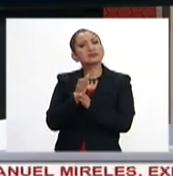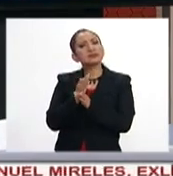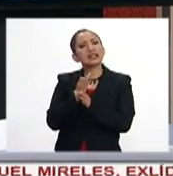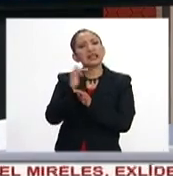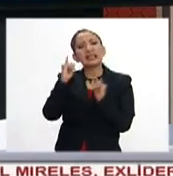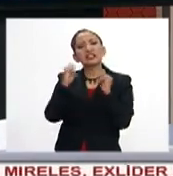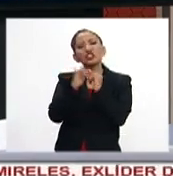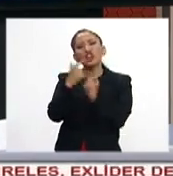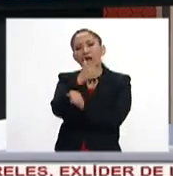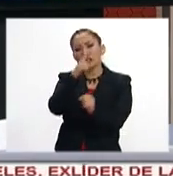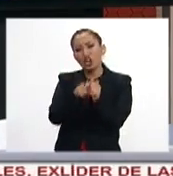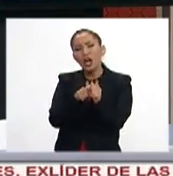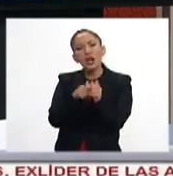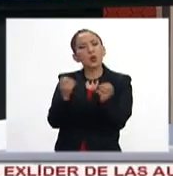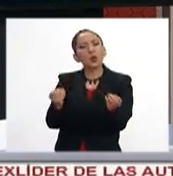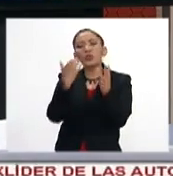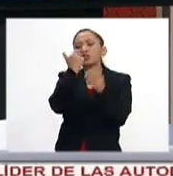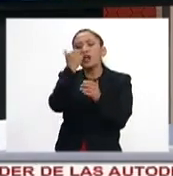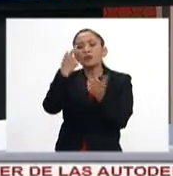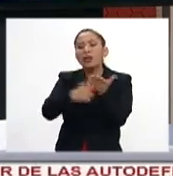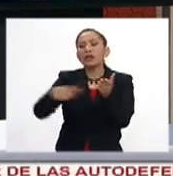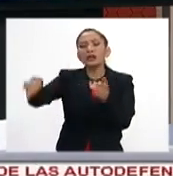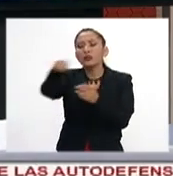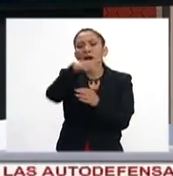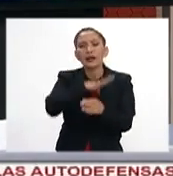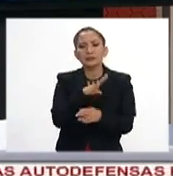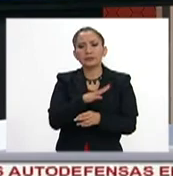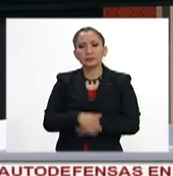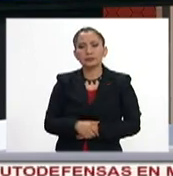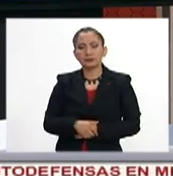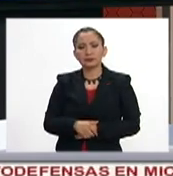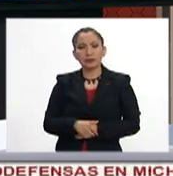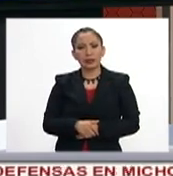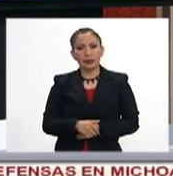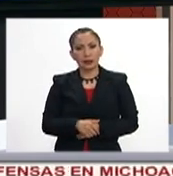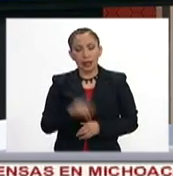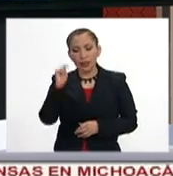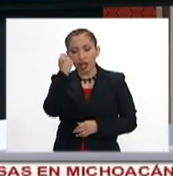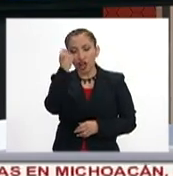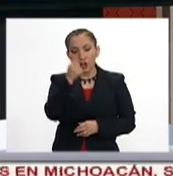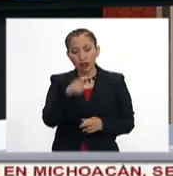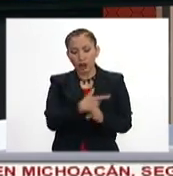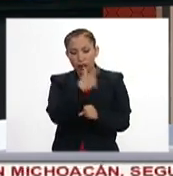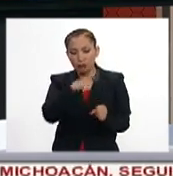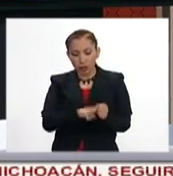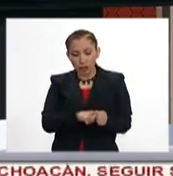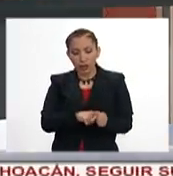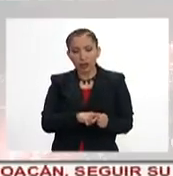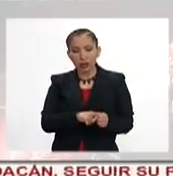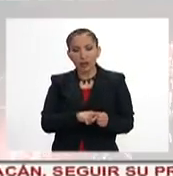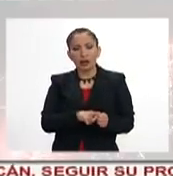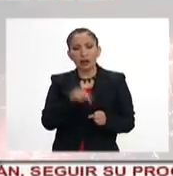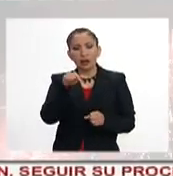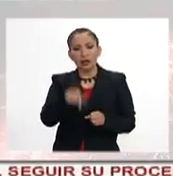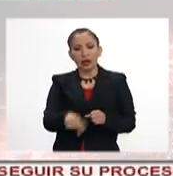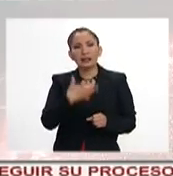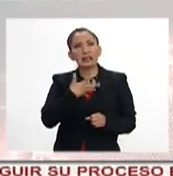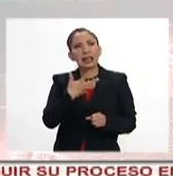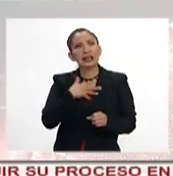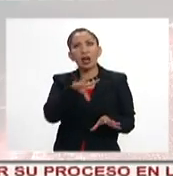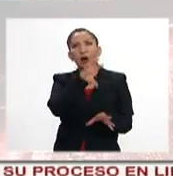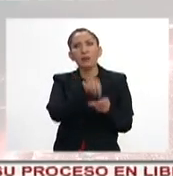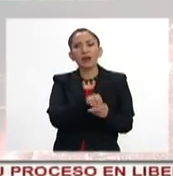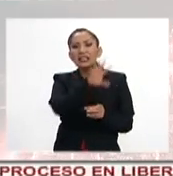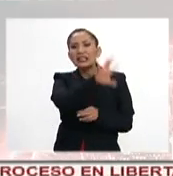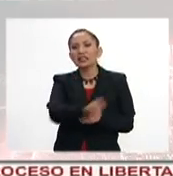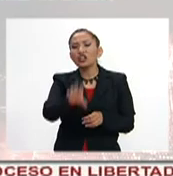Instituto Nacional, ¿cuántos alumnos tiene? El Tecnológico Nacional. El Tecnológico Nacional de México tiene en este